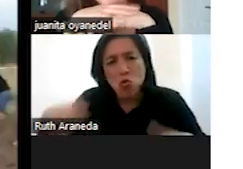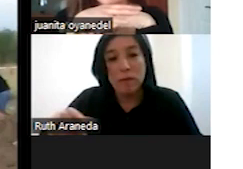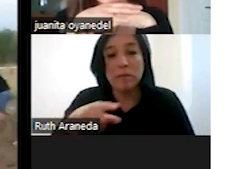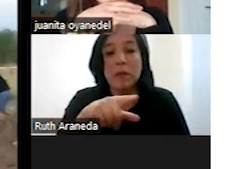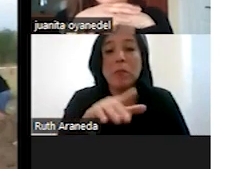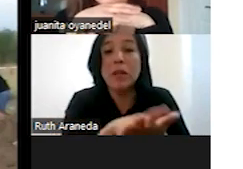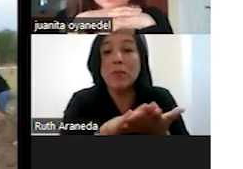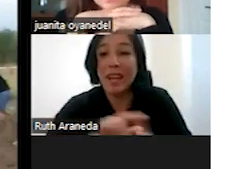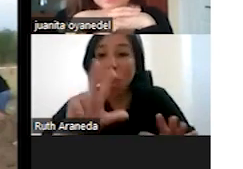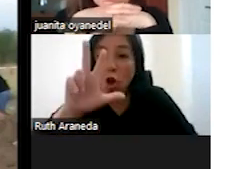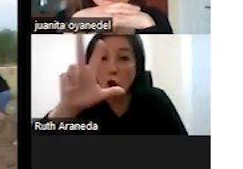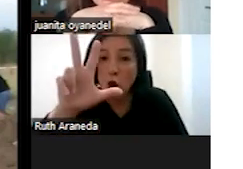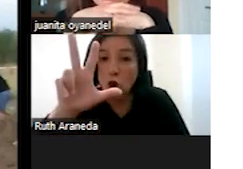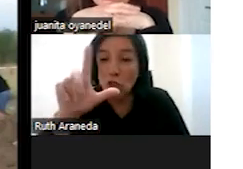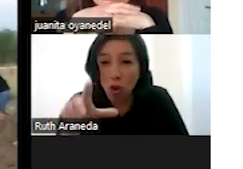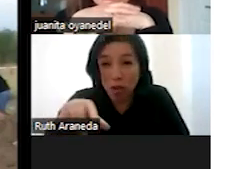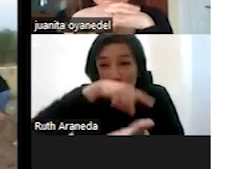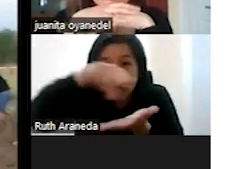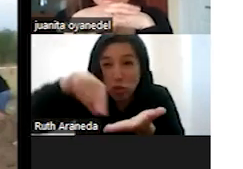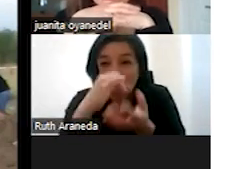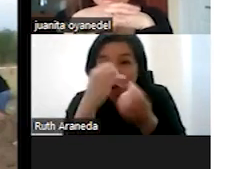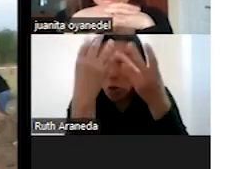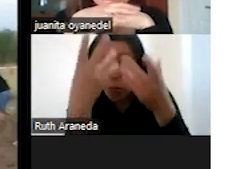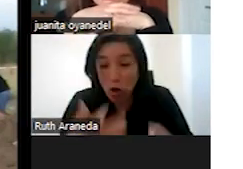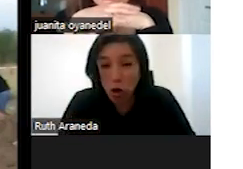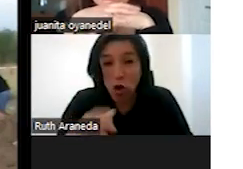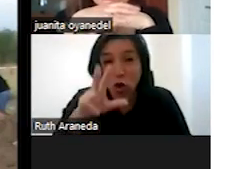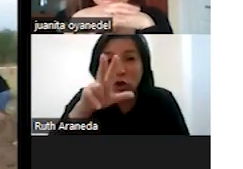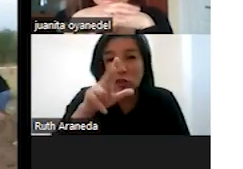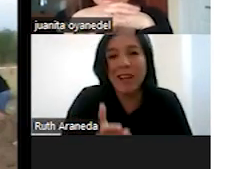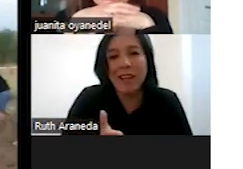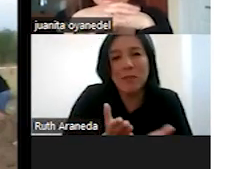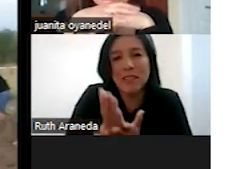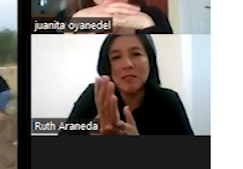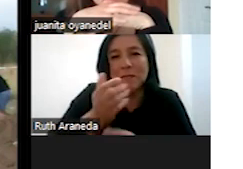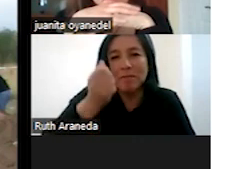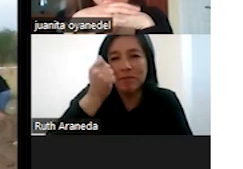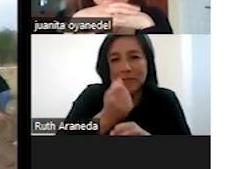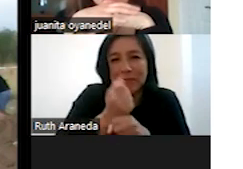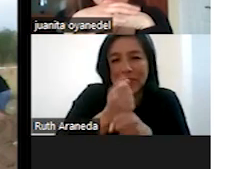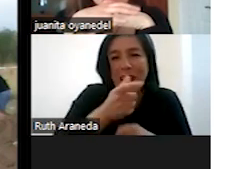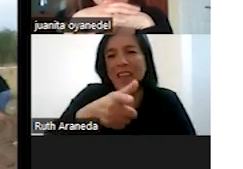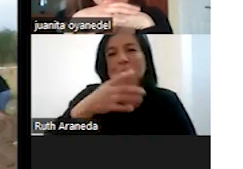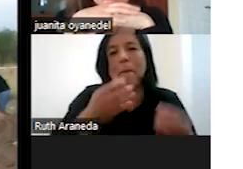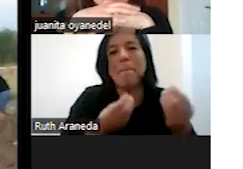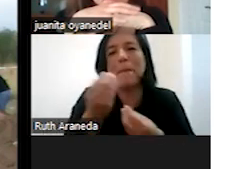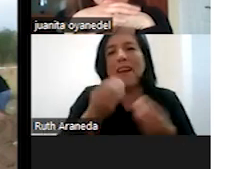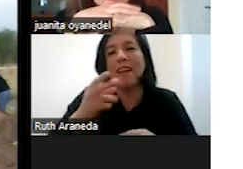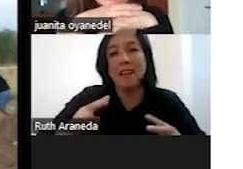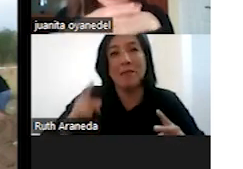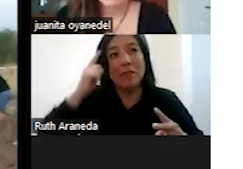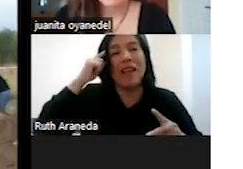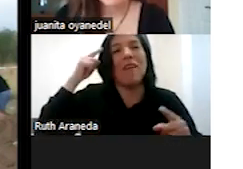Puyay 8 cuando estaban construyendo recién las trincheras para poner la alcantarilla, o sea, eso era, iba a ser